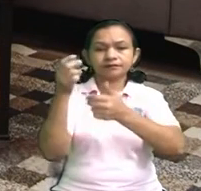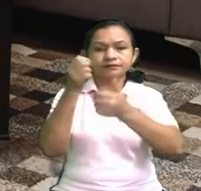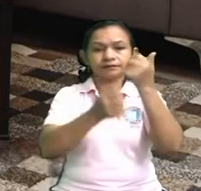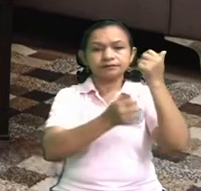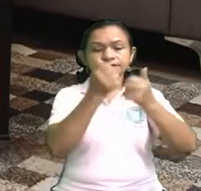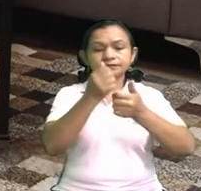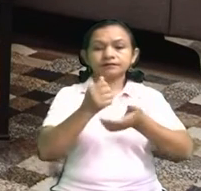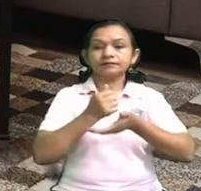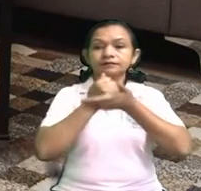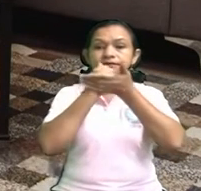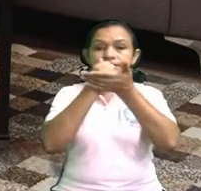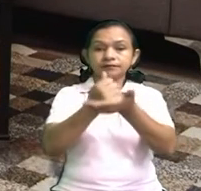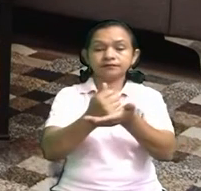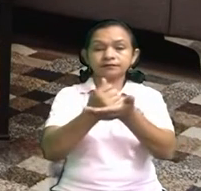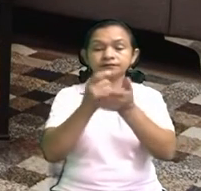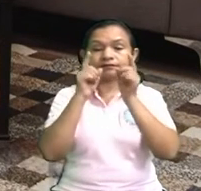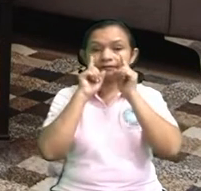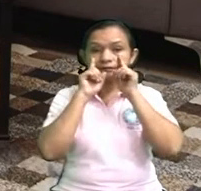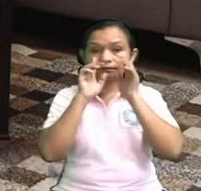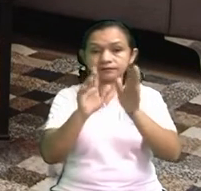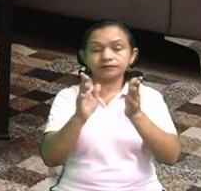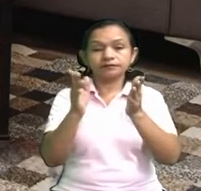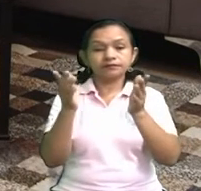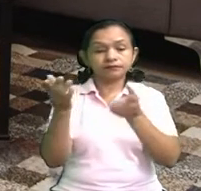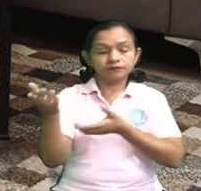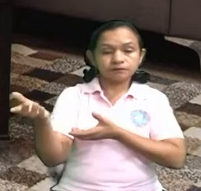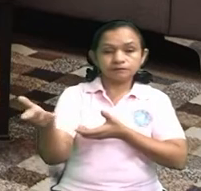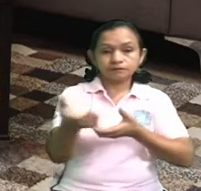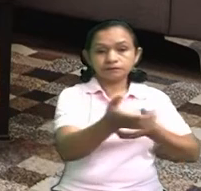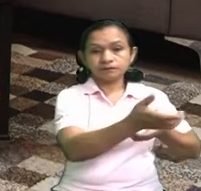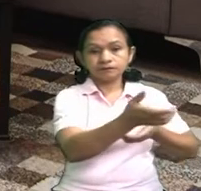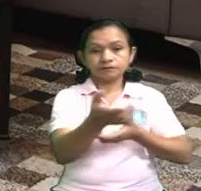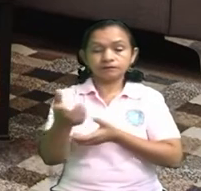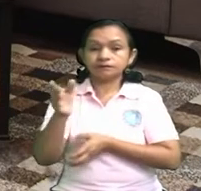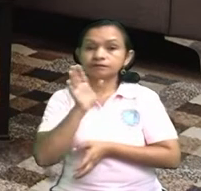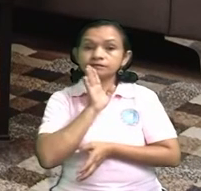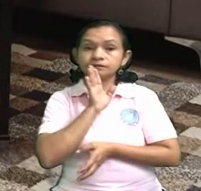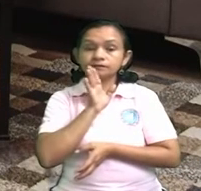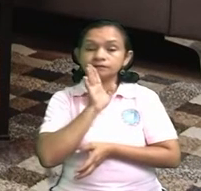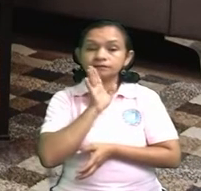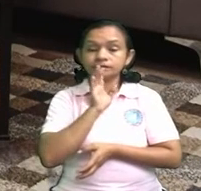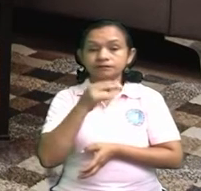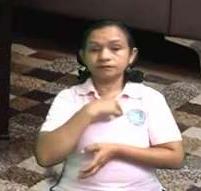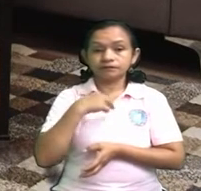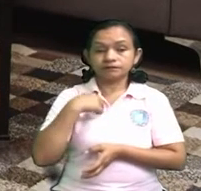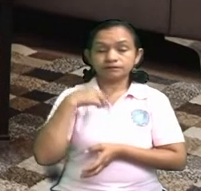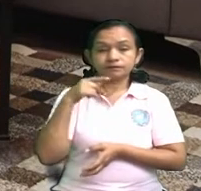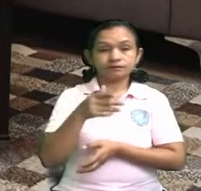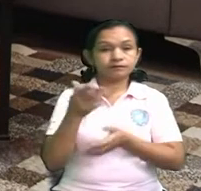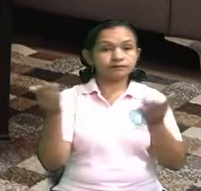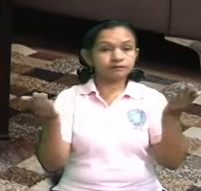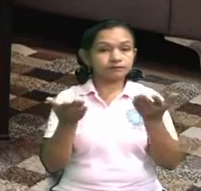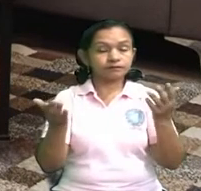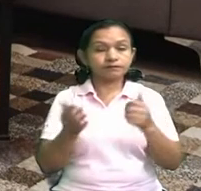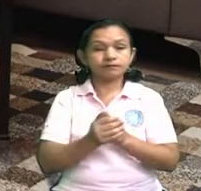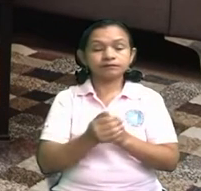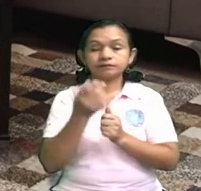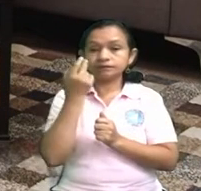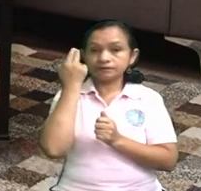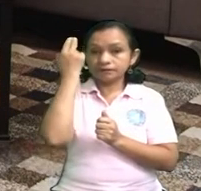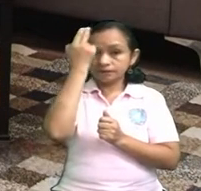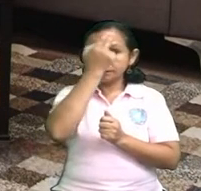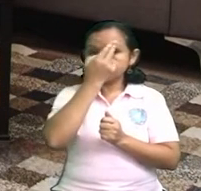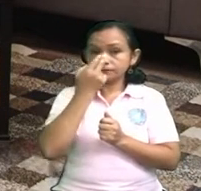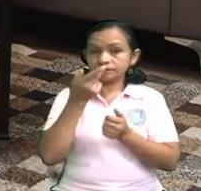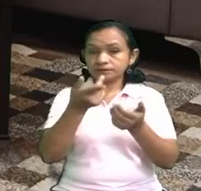también acuden a ayudar los bomberos. Ubicándonos dentro de esa dinámica, le pregunto, a